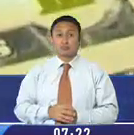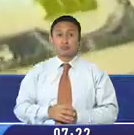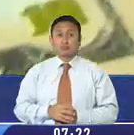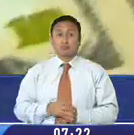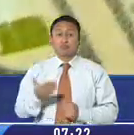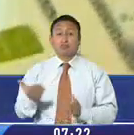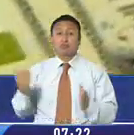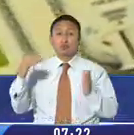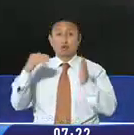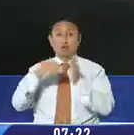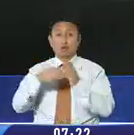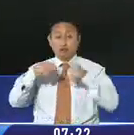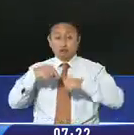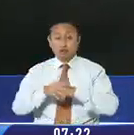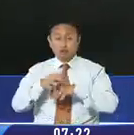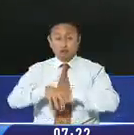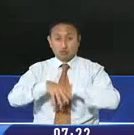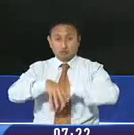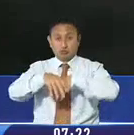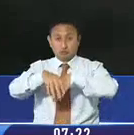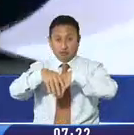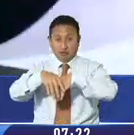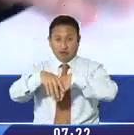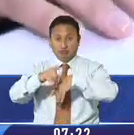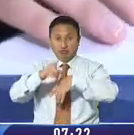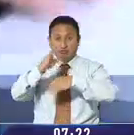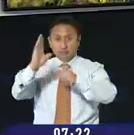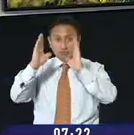las protestas en las calles.